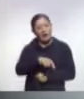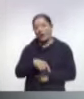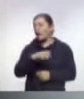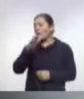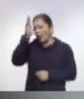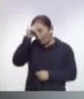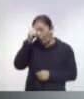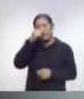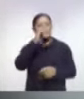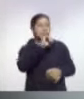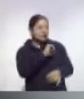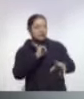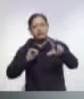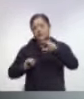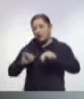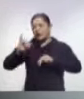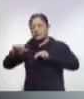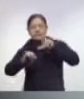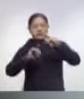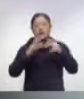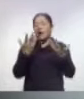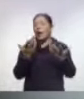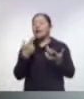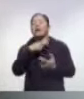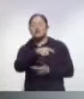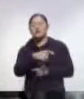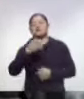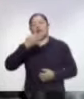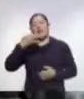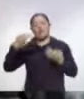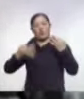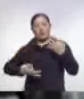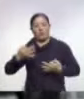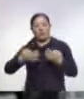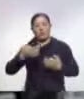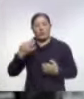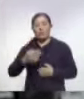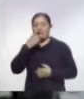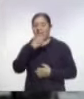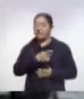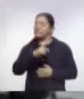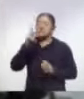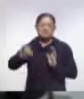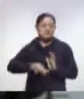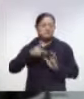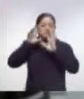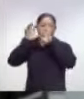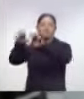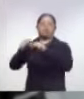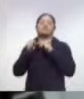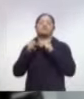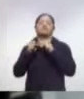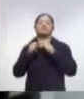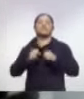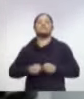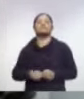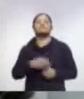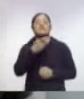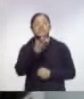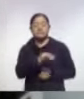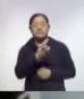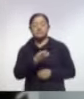de sanciones, por lo que el juez segundo de distrito en el estado de Tlaxcala libró una orden de reaprehensión. Dicho mandamiento fue